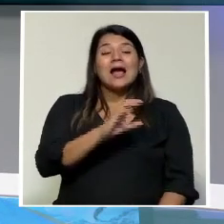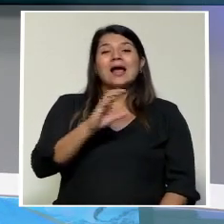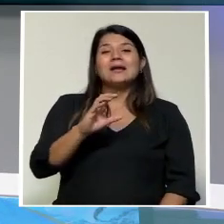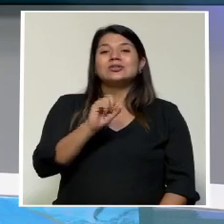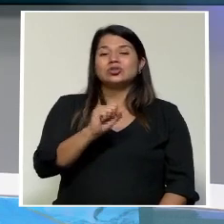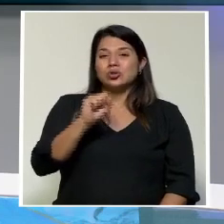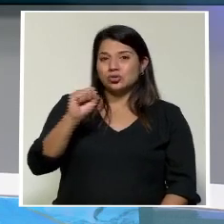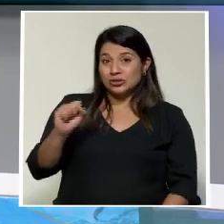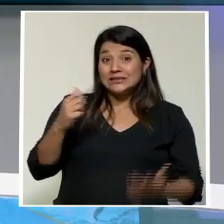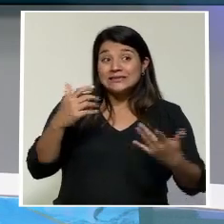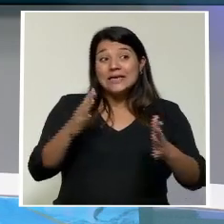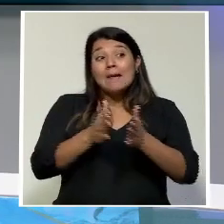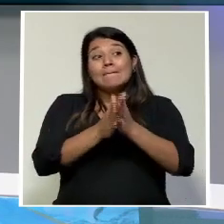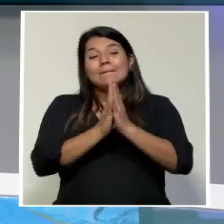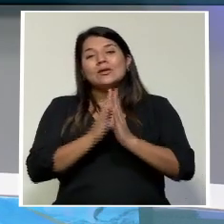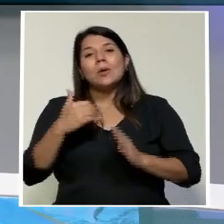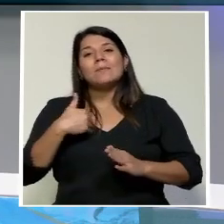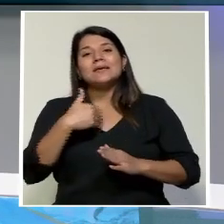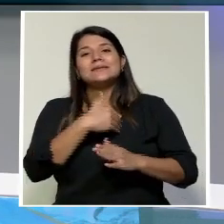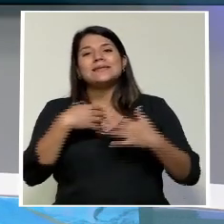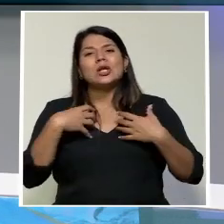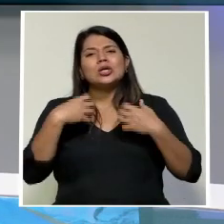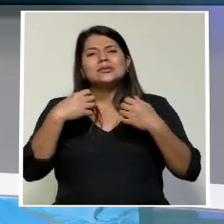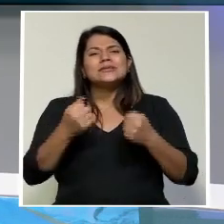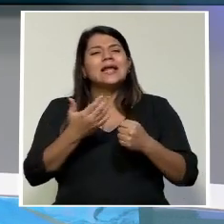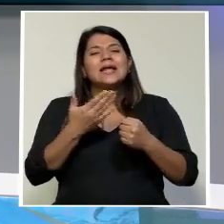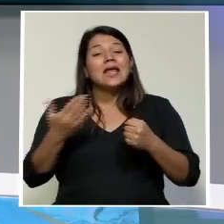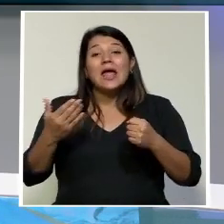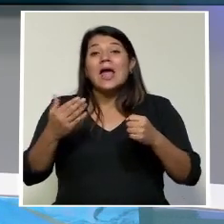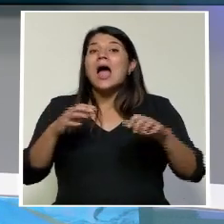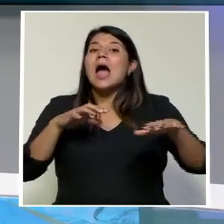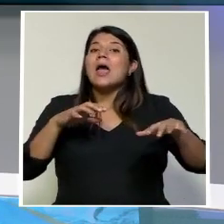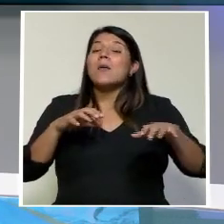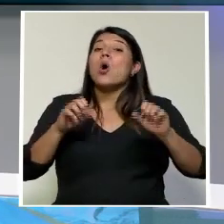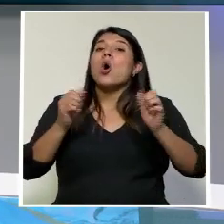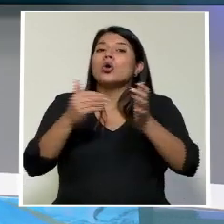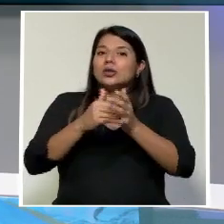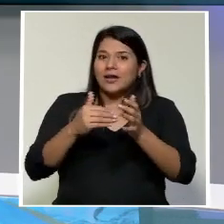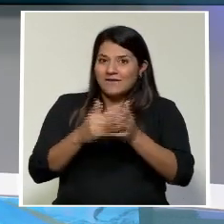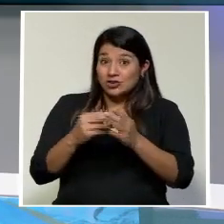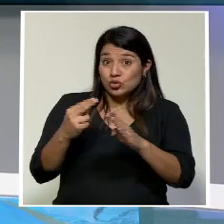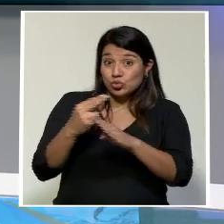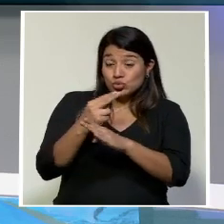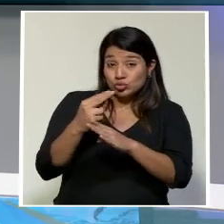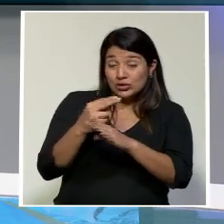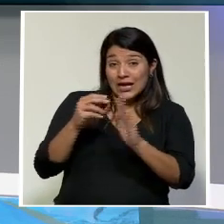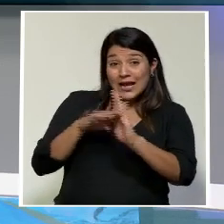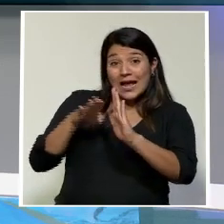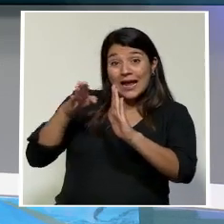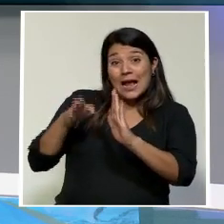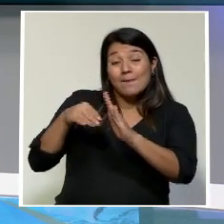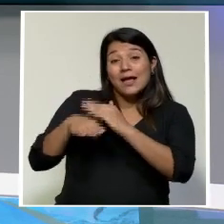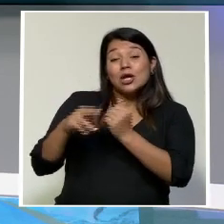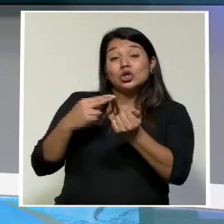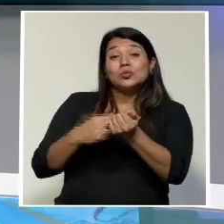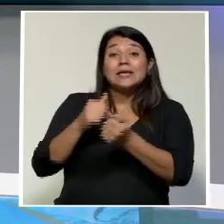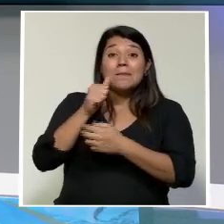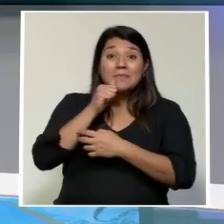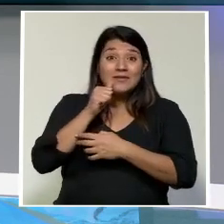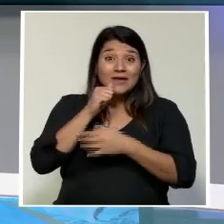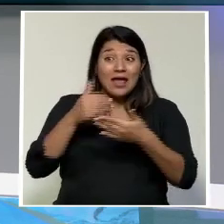Sociales solicitó al Ministerio de Salud la reactivación del uso de camas en hospitales privados. Precisamente minutos antes de las siete de la noche,